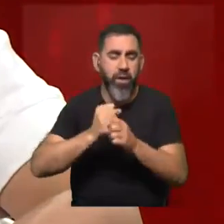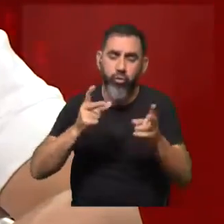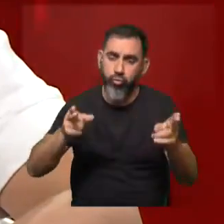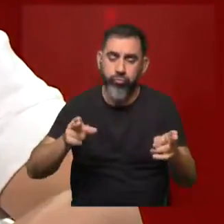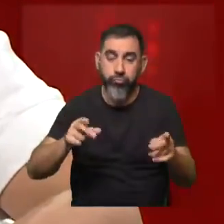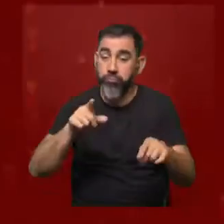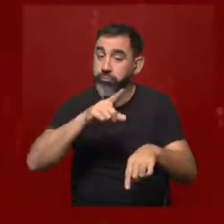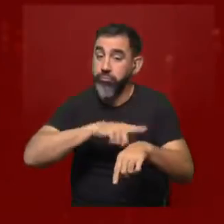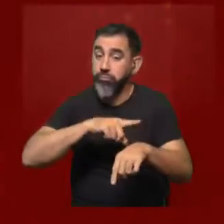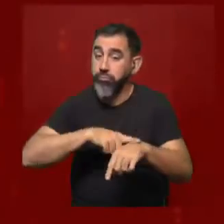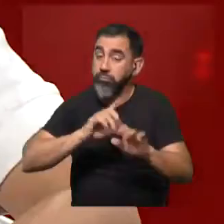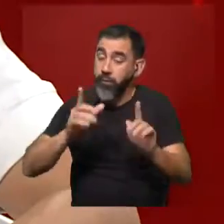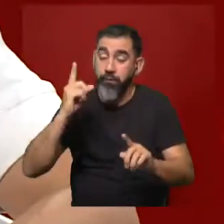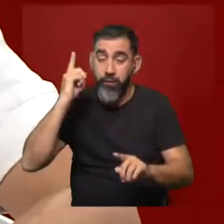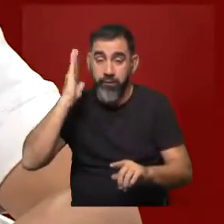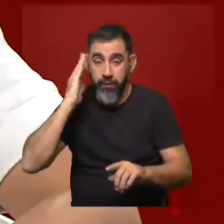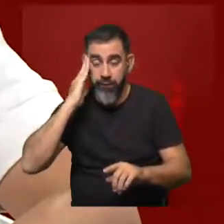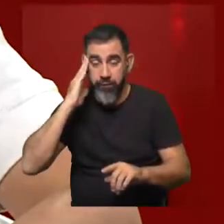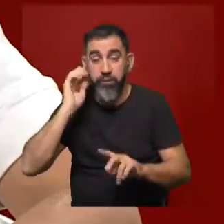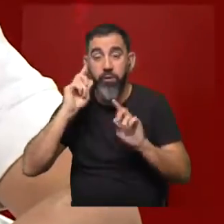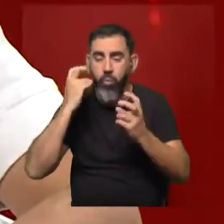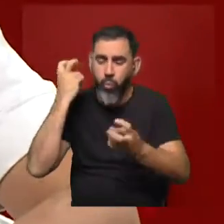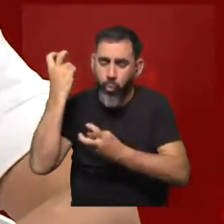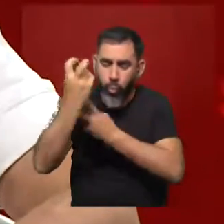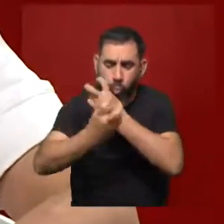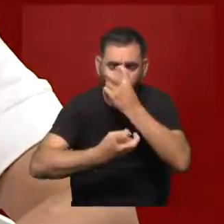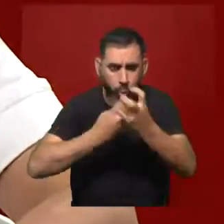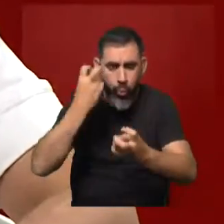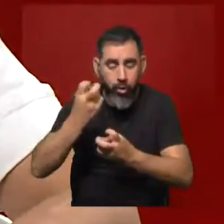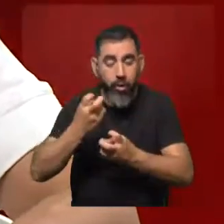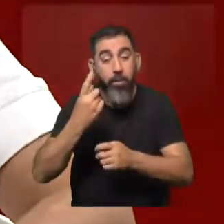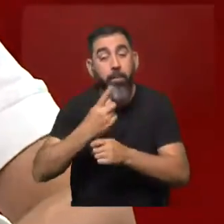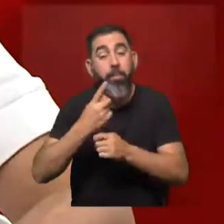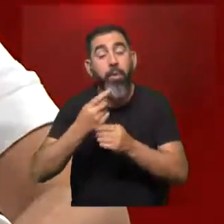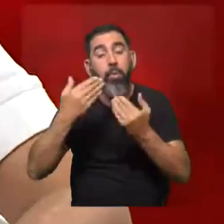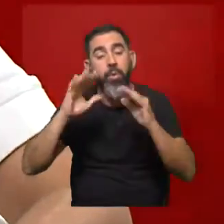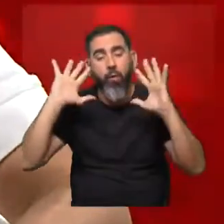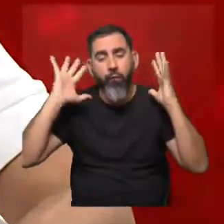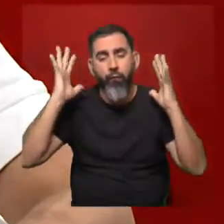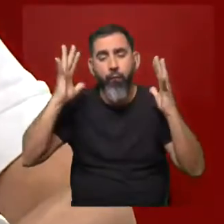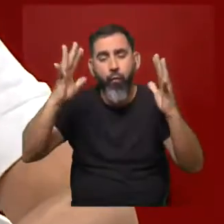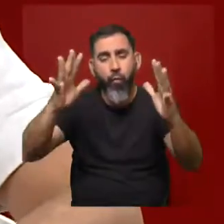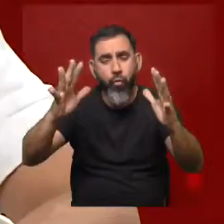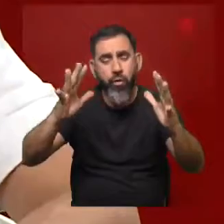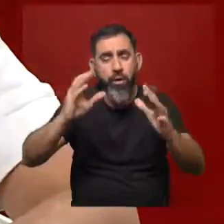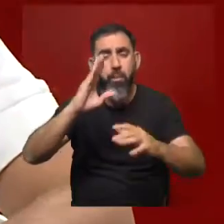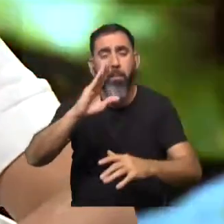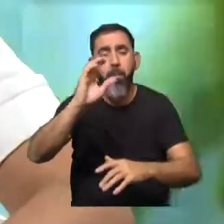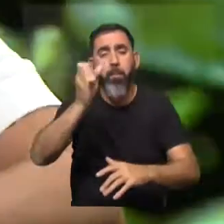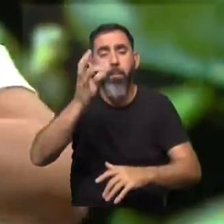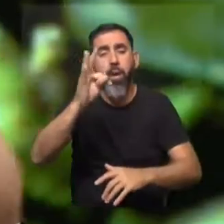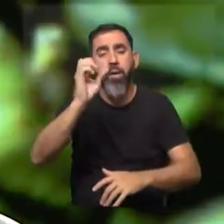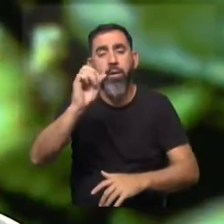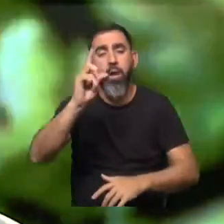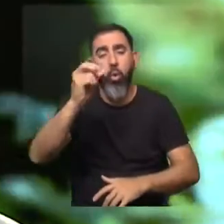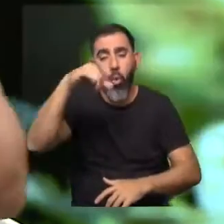son los tiempos que hay que tener presentes. Y de intensa búsqueda, y que empezó en los bosques fríos de la zona de la Patagonia, ahí no encontró